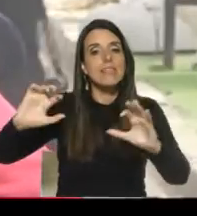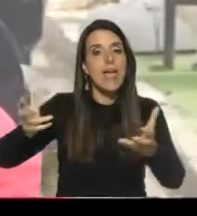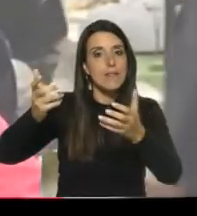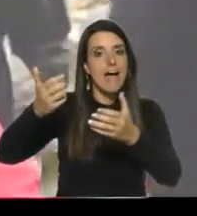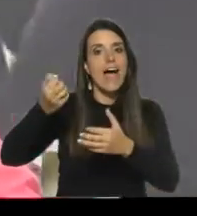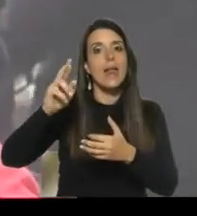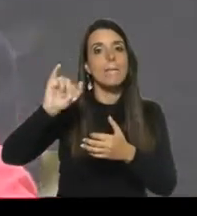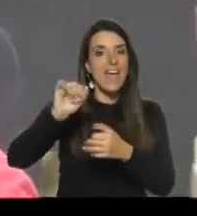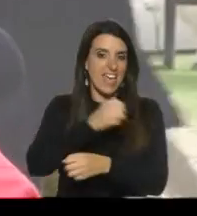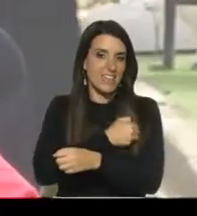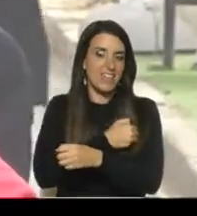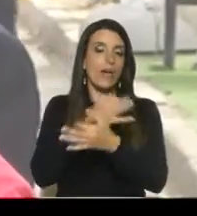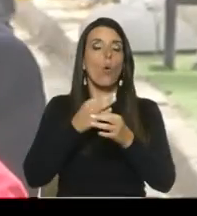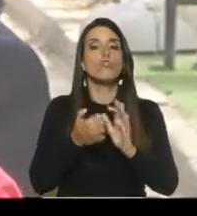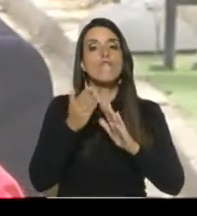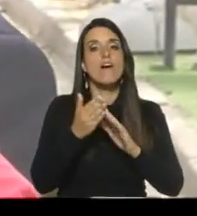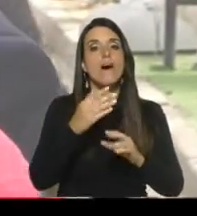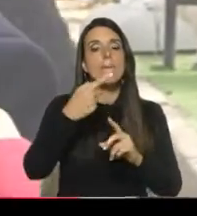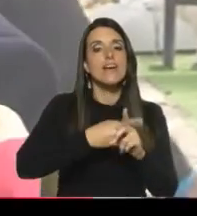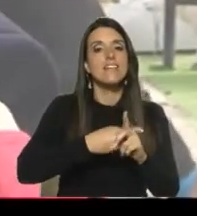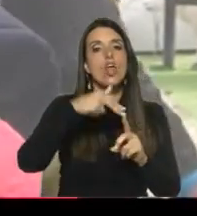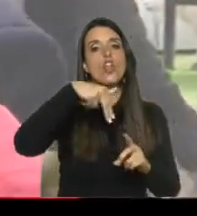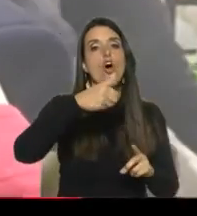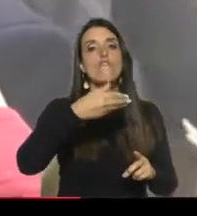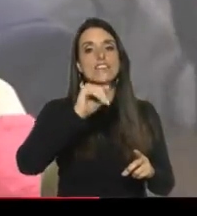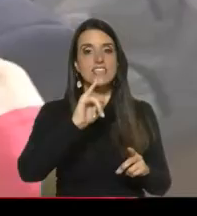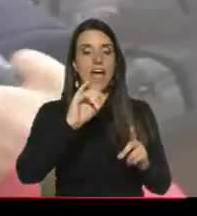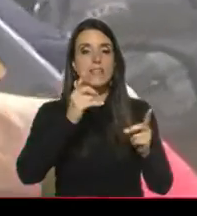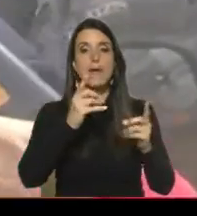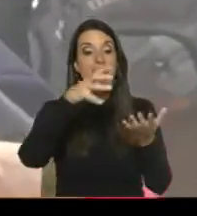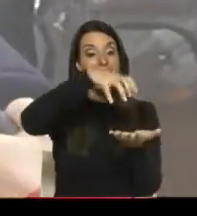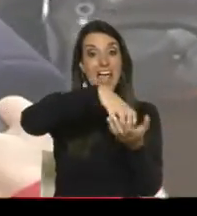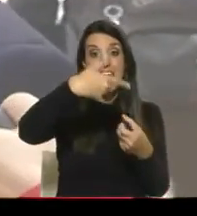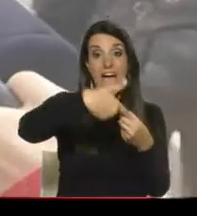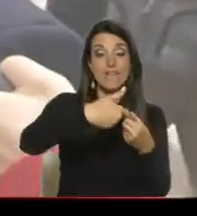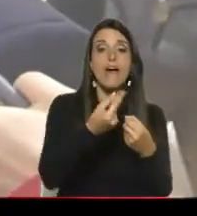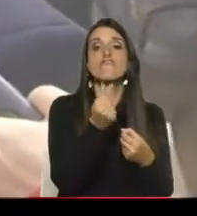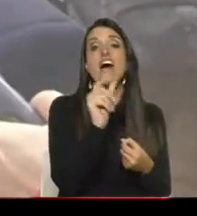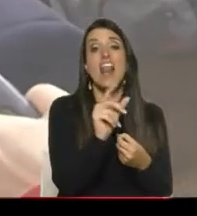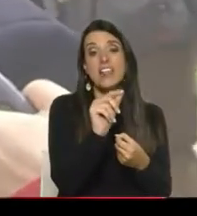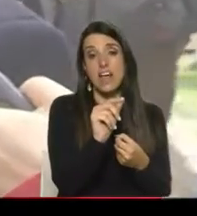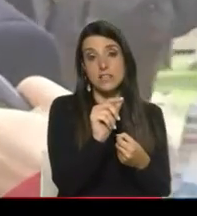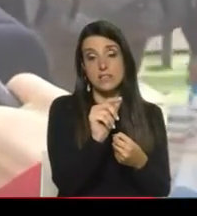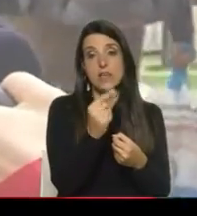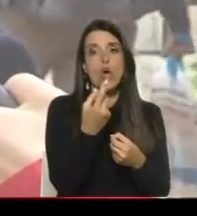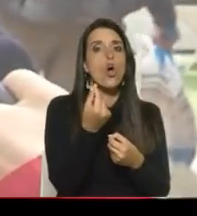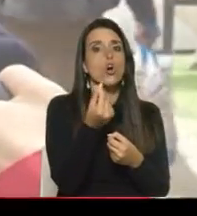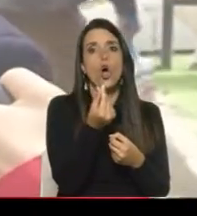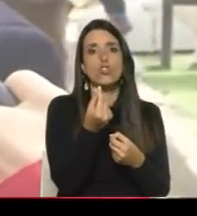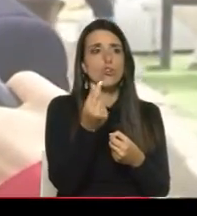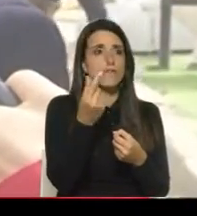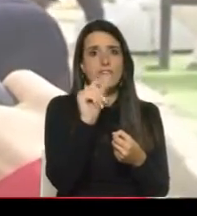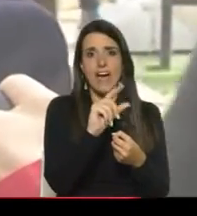como la que inauguramos hace unos meses en Isidoro Noblía. Son estaciones de una muy baja inversión inicial y de un costo operativo muy